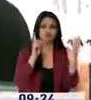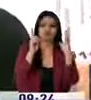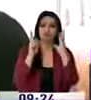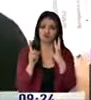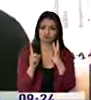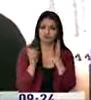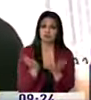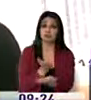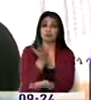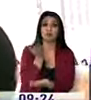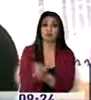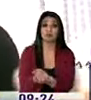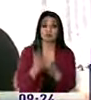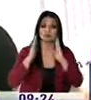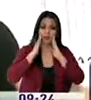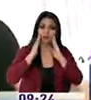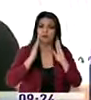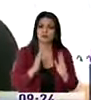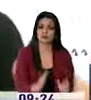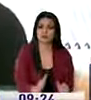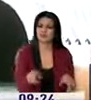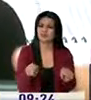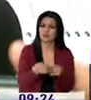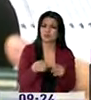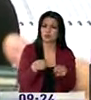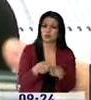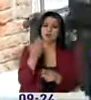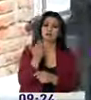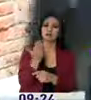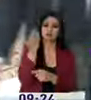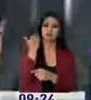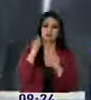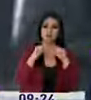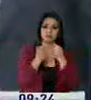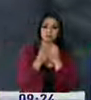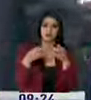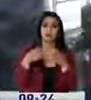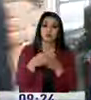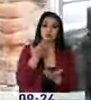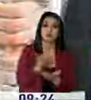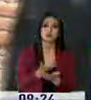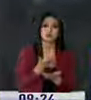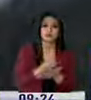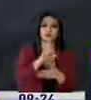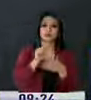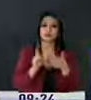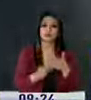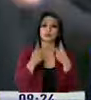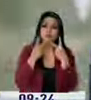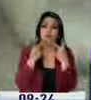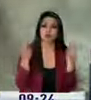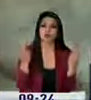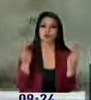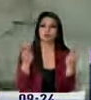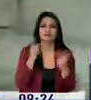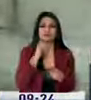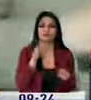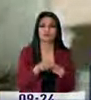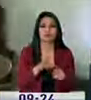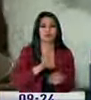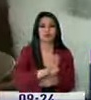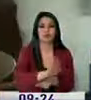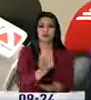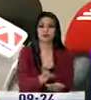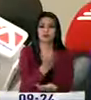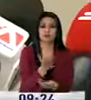sus propuestas tengan el mismo tratamiento que se le dio hace unos días al Foro de Economía y Finanzas Públicas, con quien discrepan en